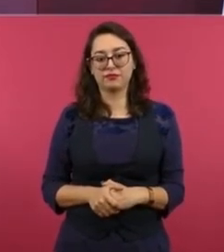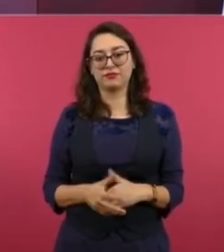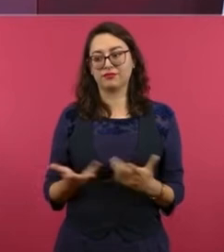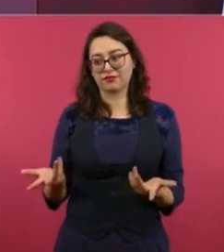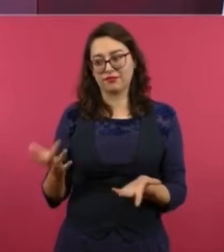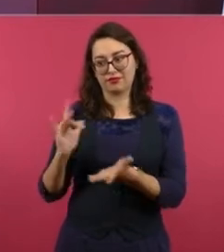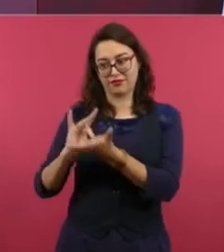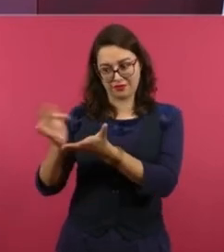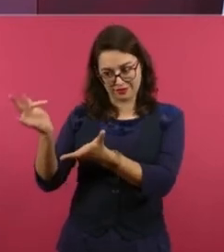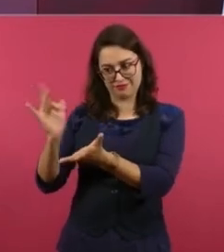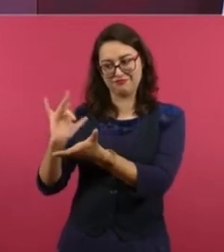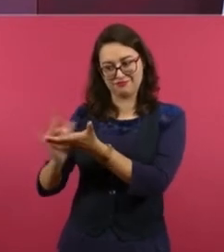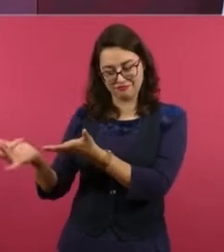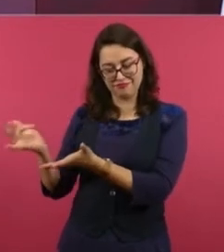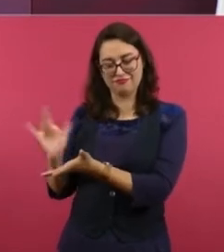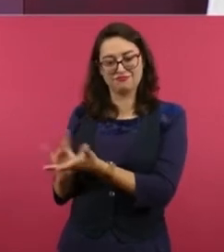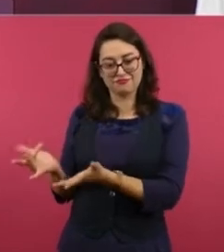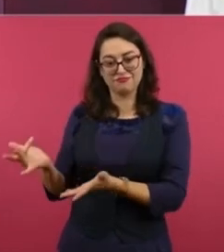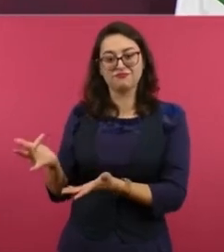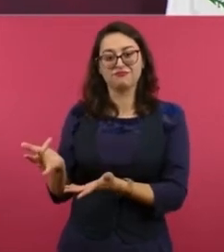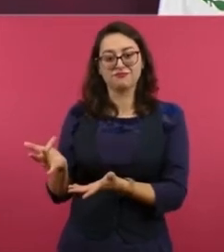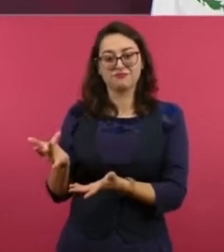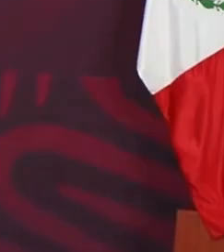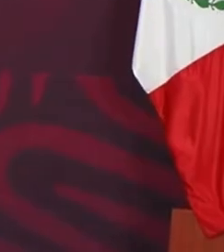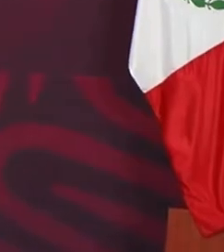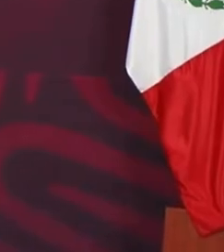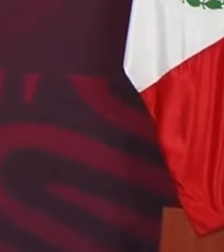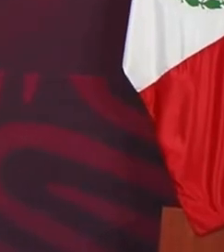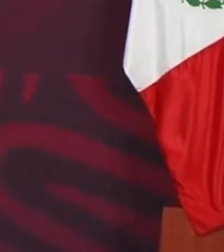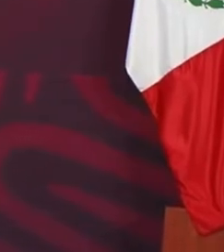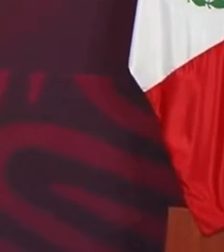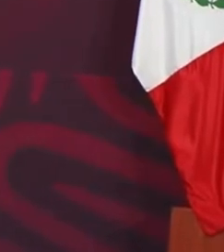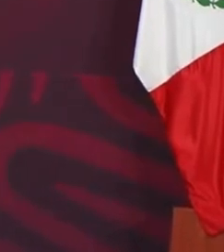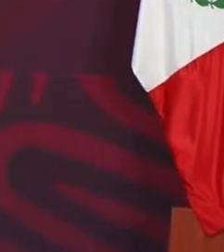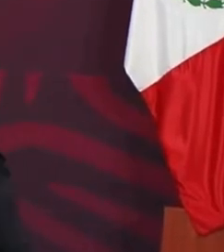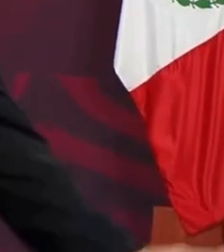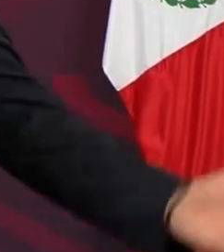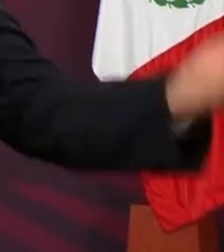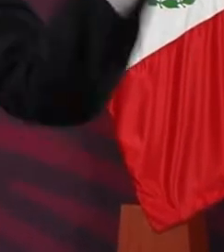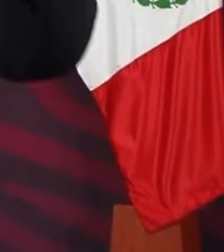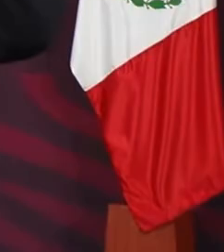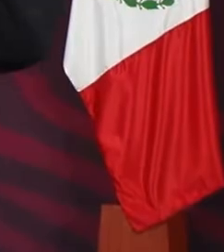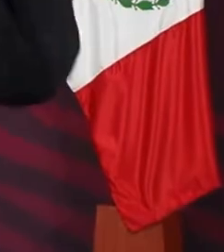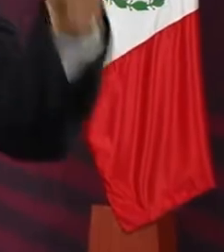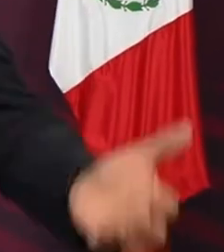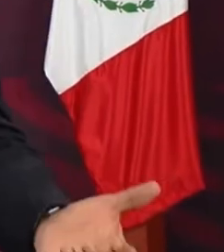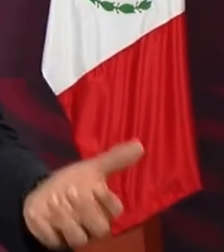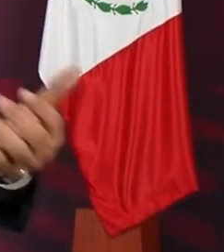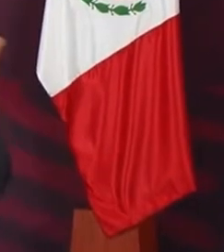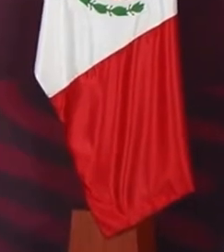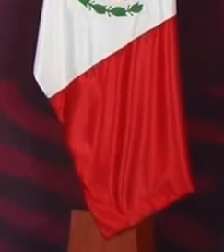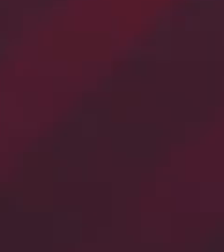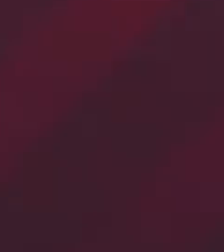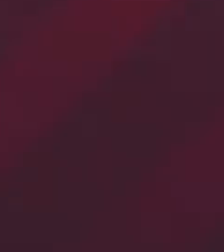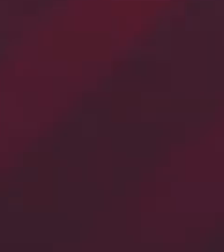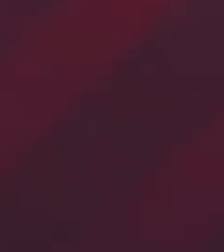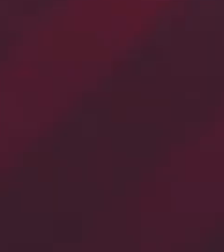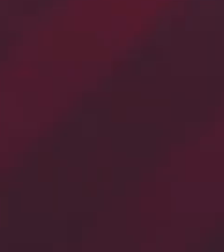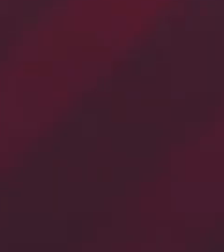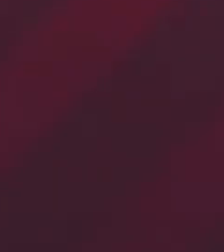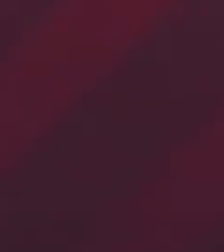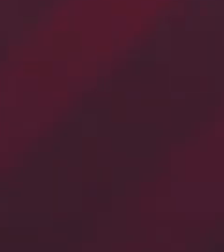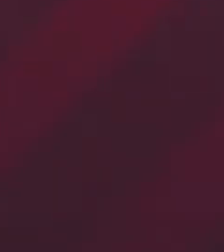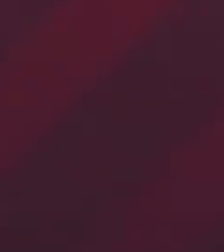chiapanecos y les agradezco a Zoé, y yo creo que le agradecemos todos los